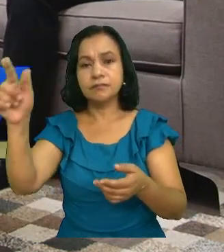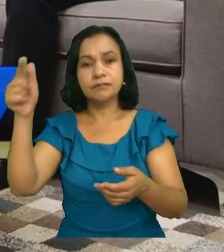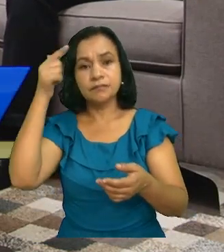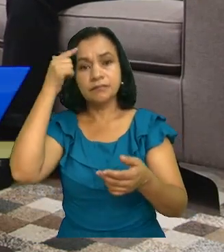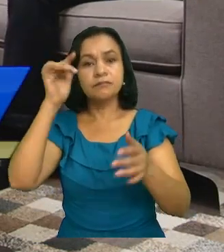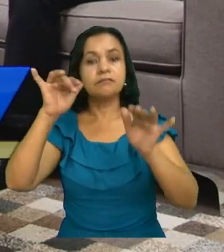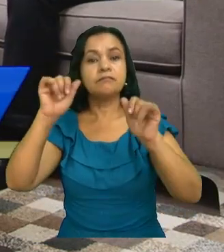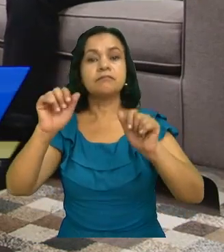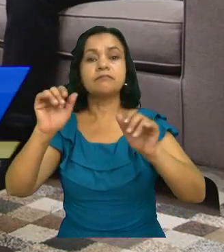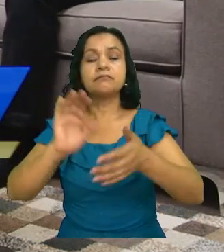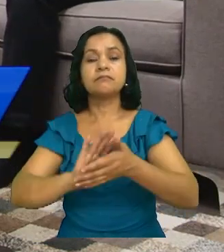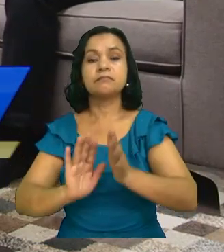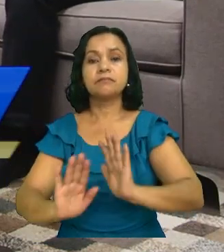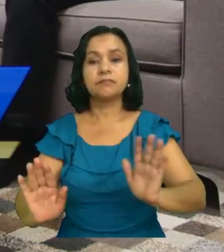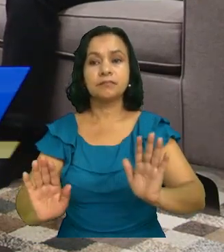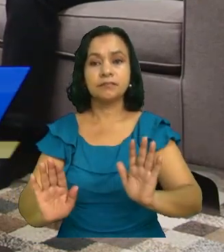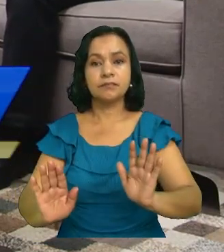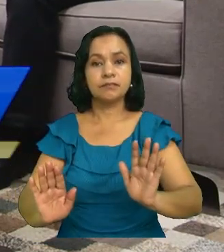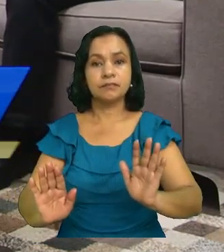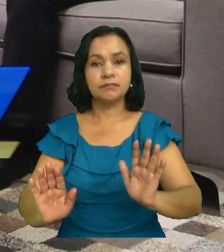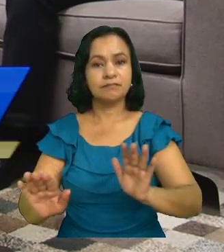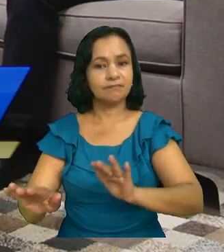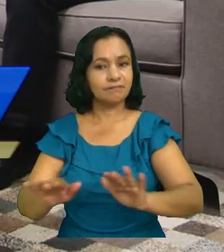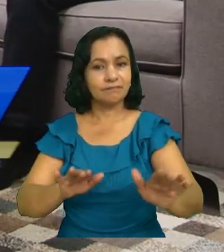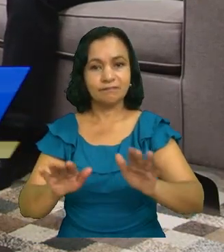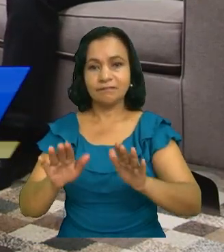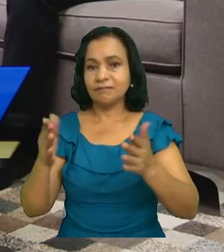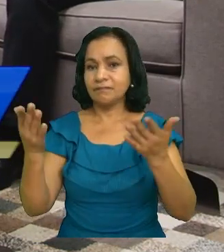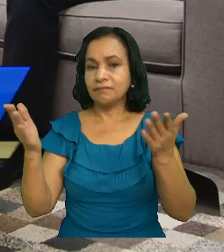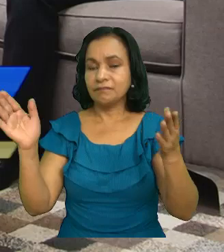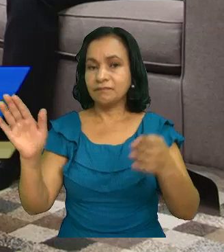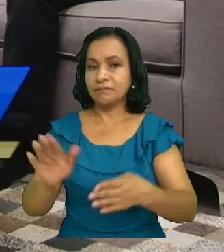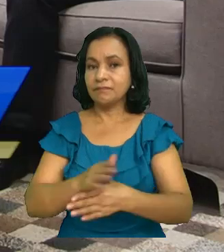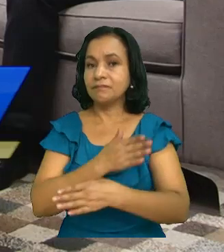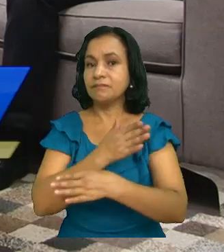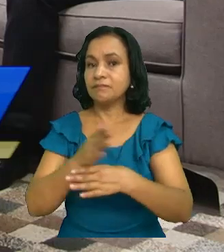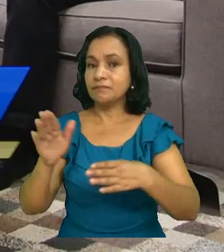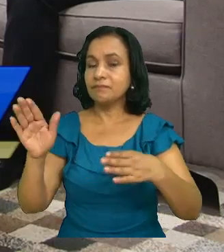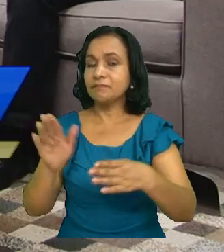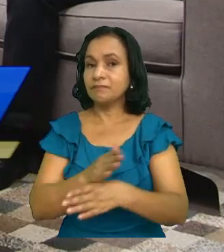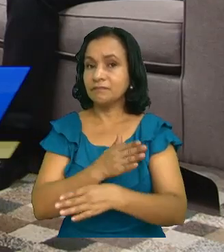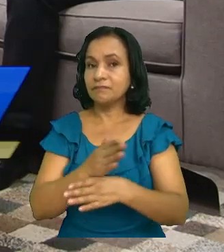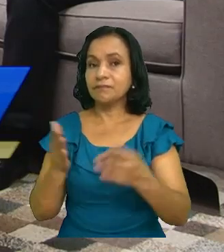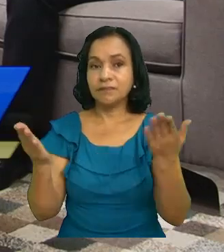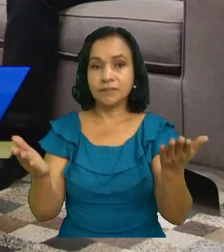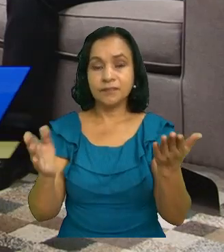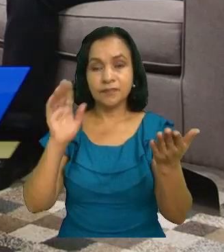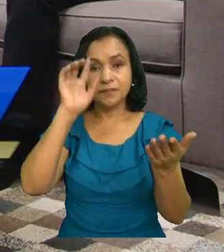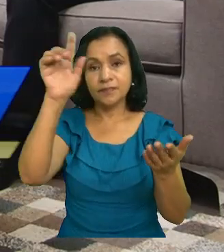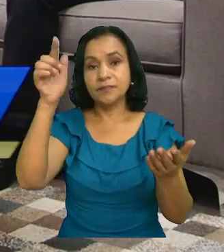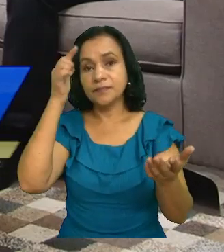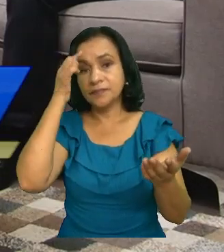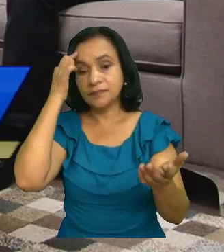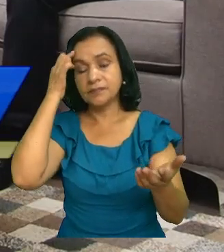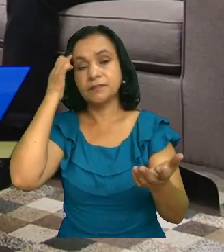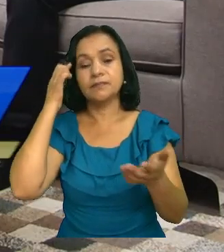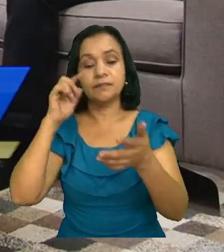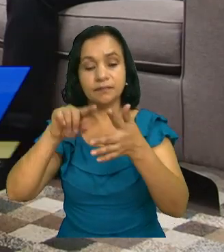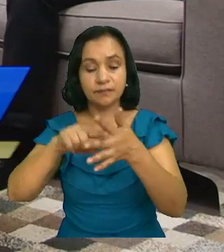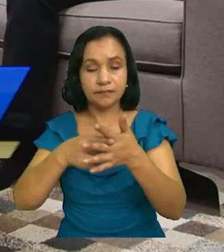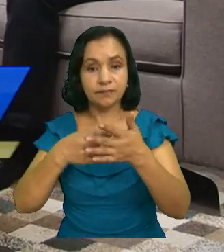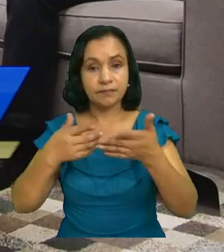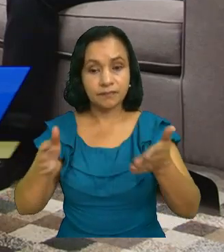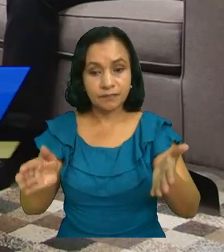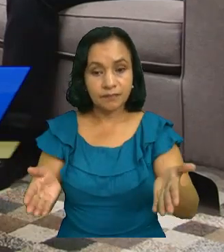político. Pierden totalmente la perspectiva, porque si hay un gobierno que haya impulsado